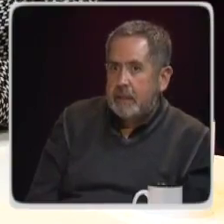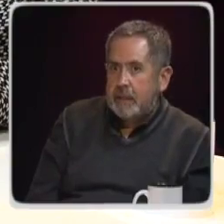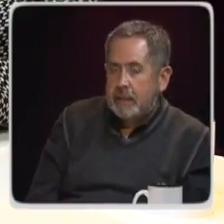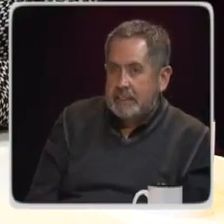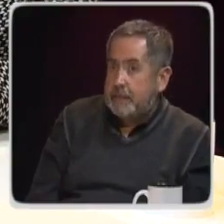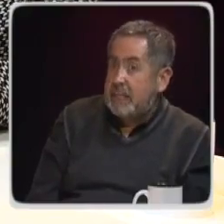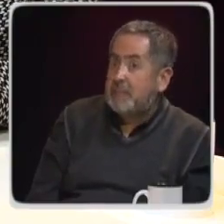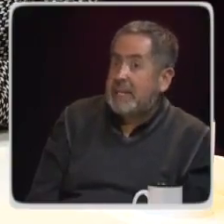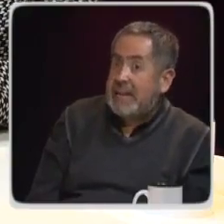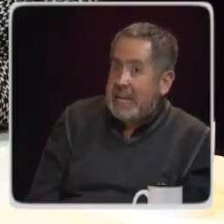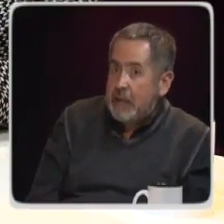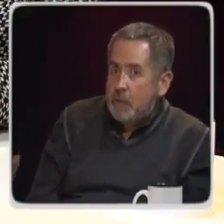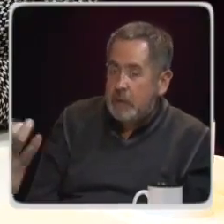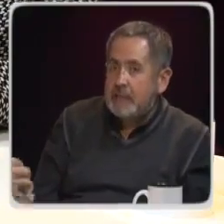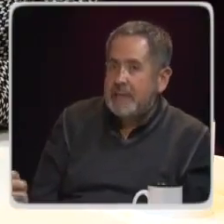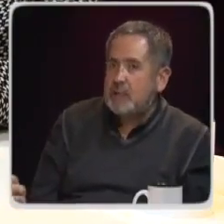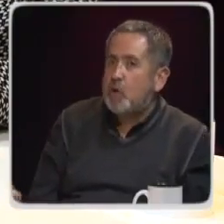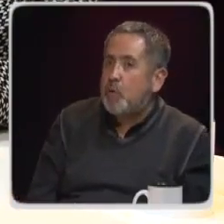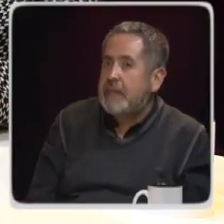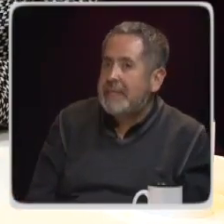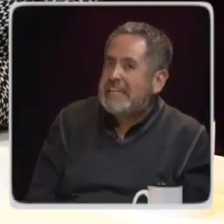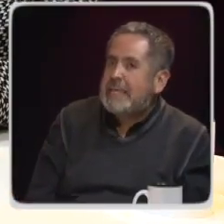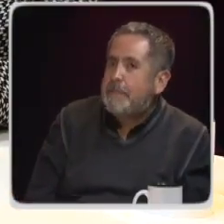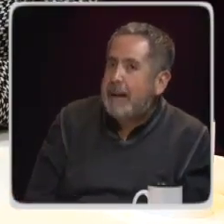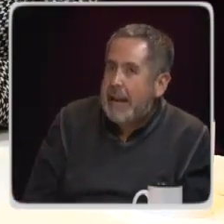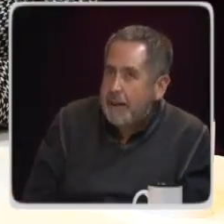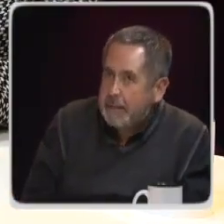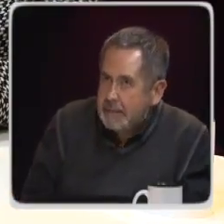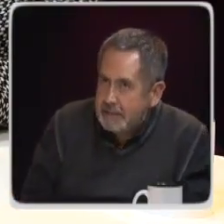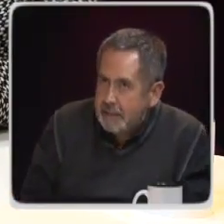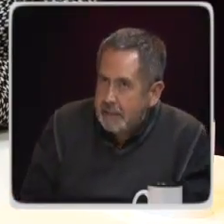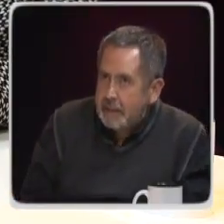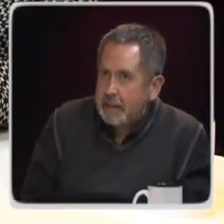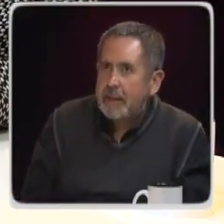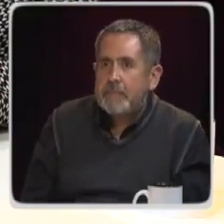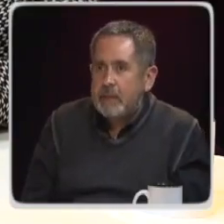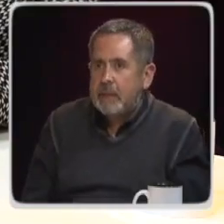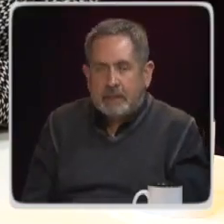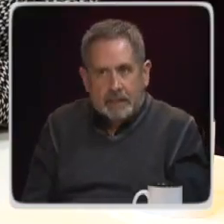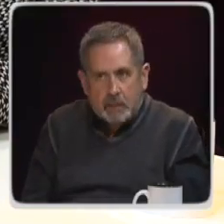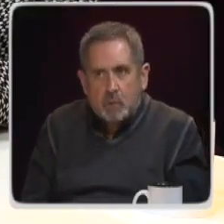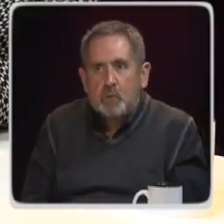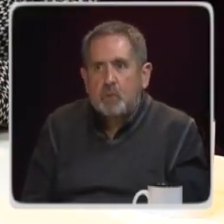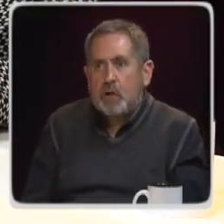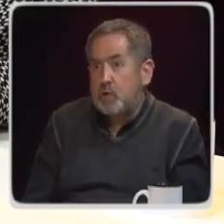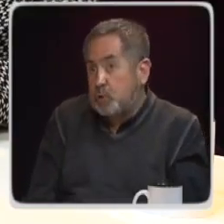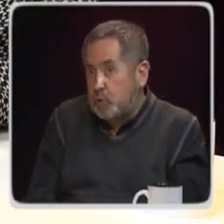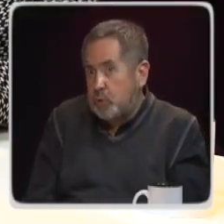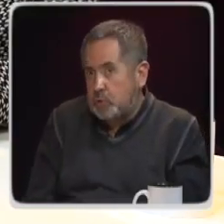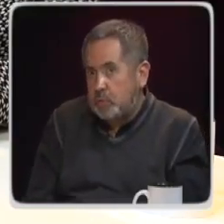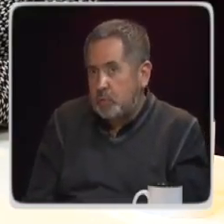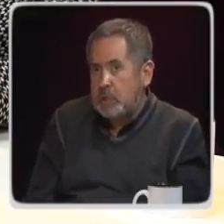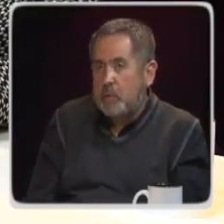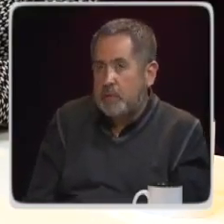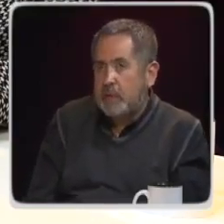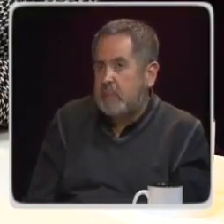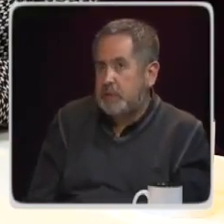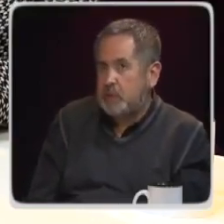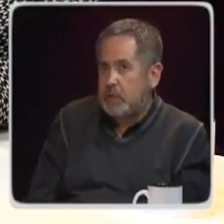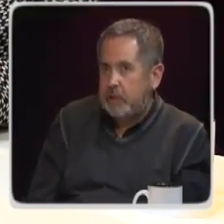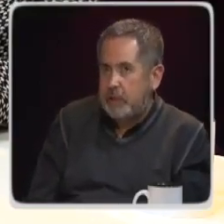sin ninguna transparencia, en donde nosotros no podemos revisar la transparencia de este 3.3 millones de beneficiarios que